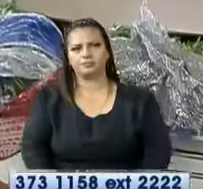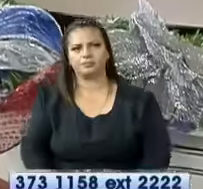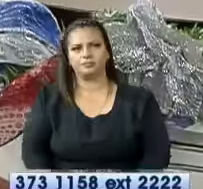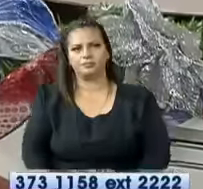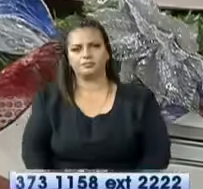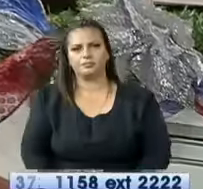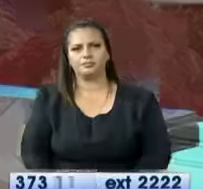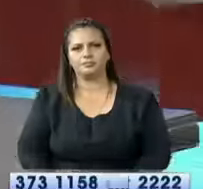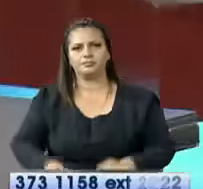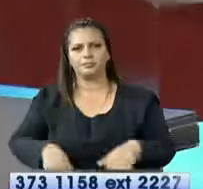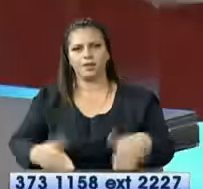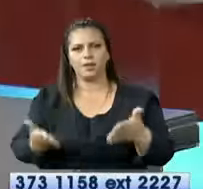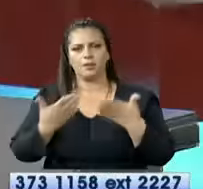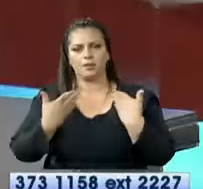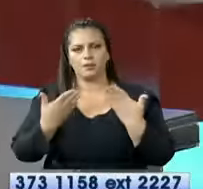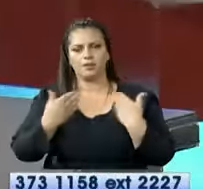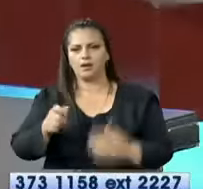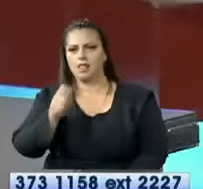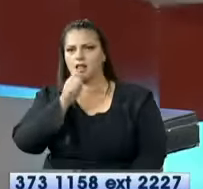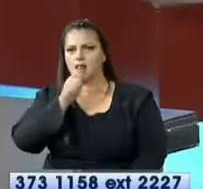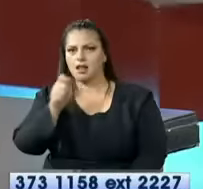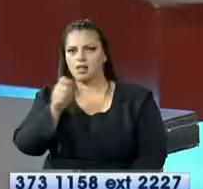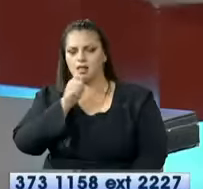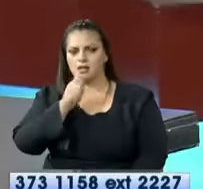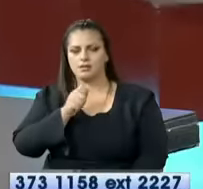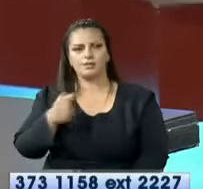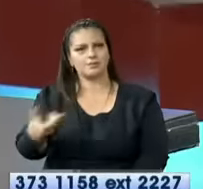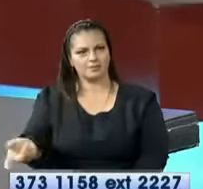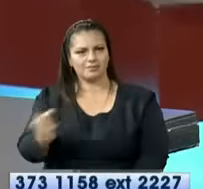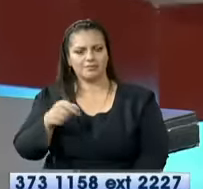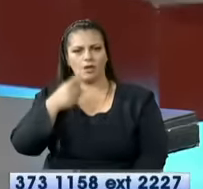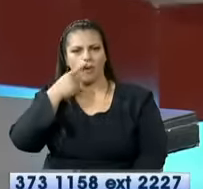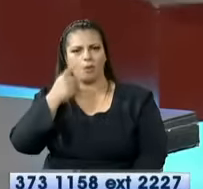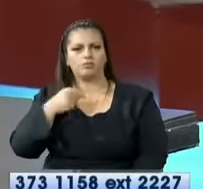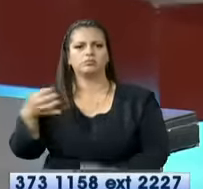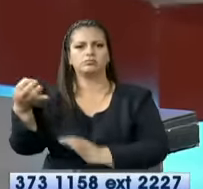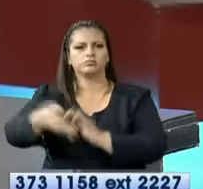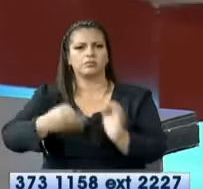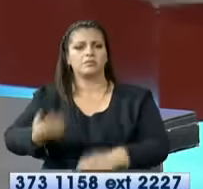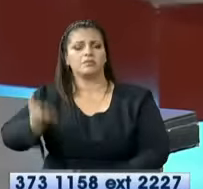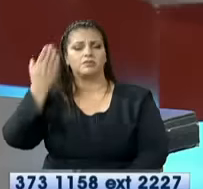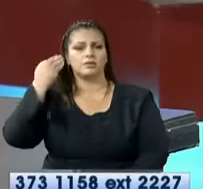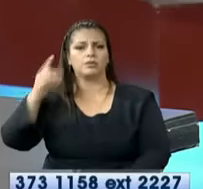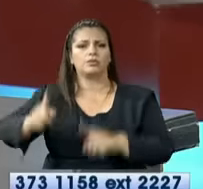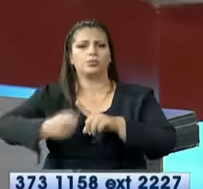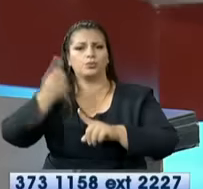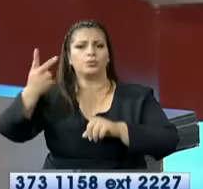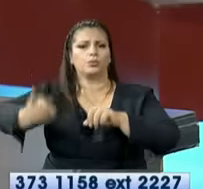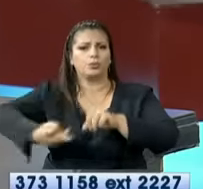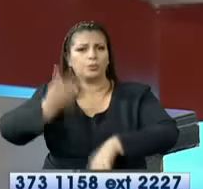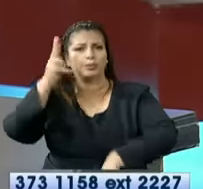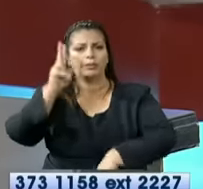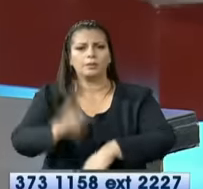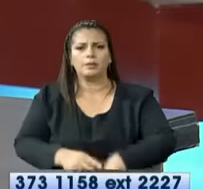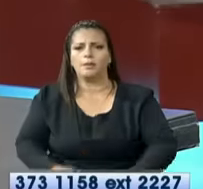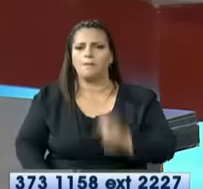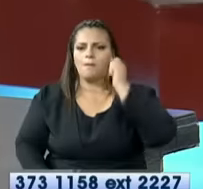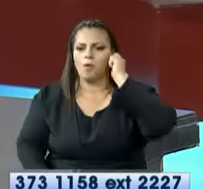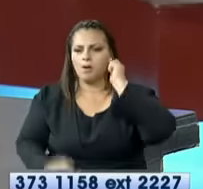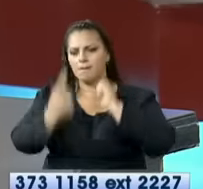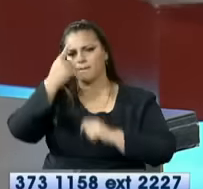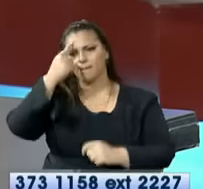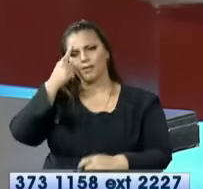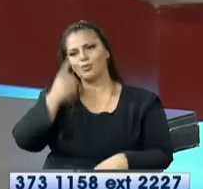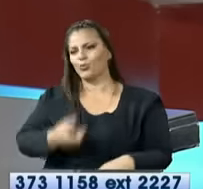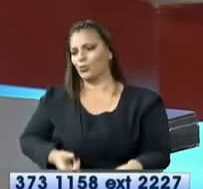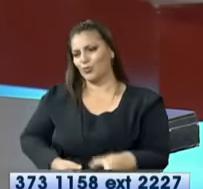Bueno, y en Guayaquil un periodista nos relata que ha sido víctima de las dulces sueños por dos ocasiones. En este mes las fiestas y reuniones sociales